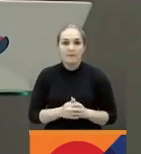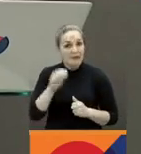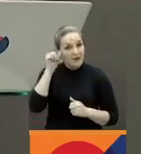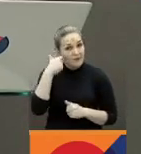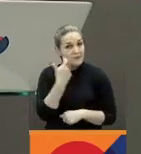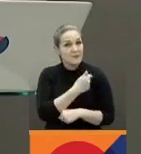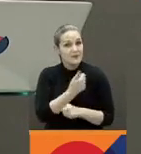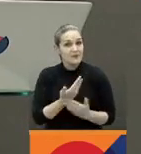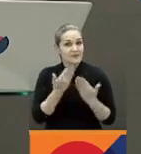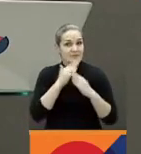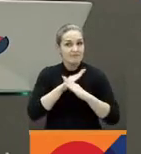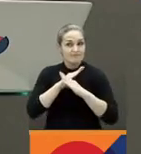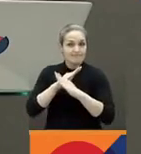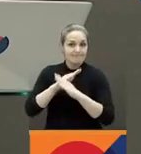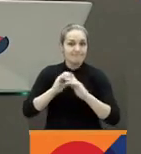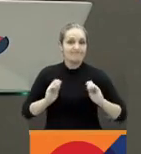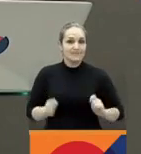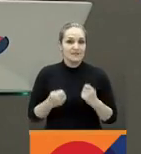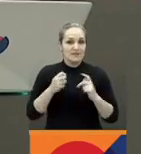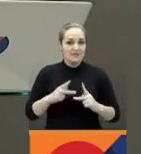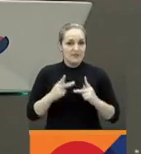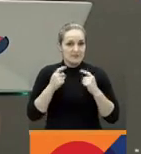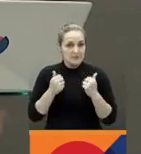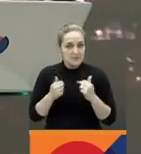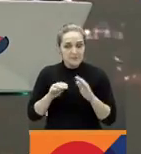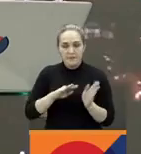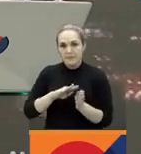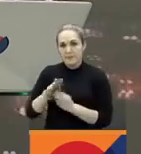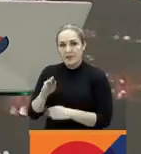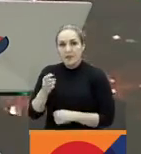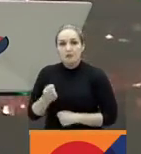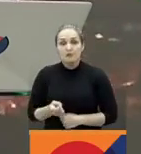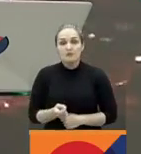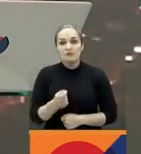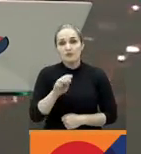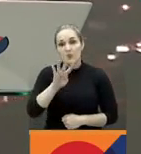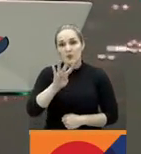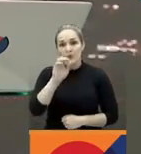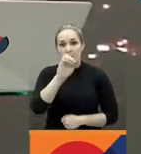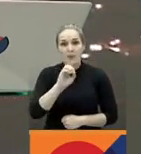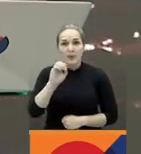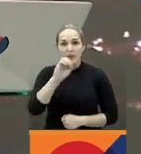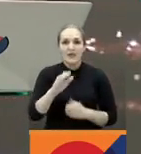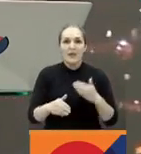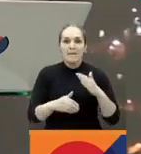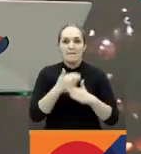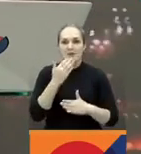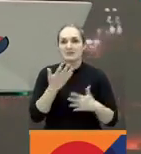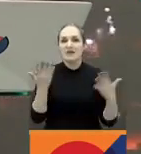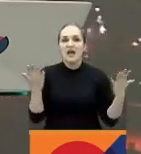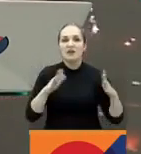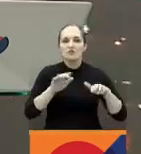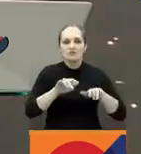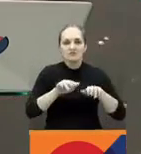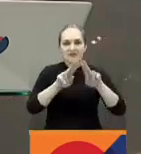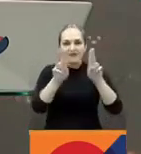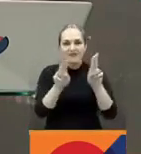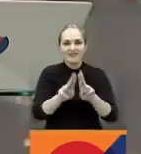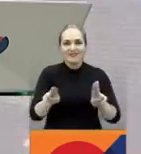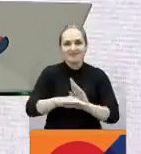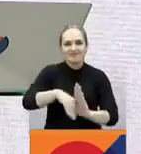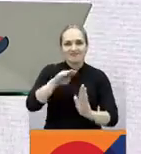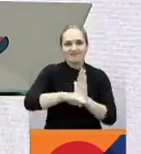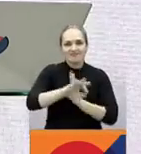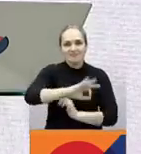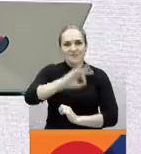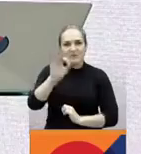vidas. Y cambiamos de tema, este lunes 4 de octubre comenzará el Ciberlunes, que irá hasta el 6 de octubre. Los compradores podrán acceder a